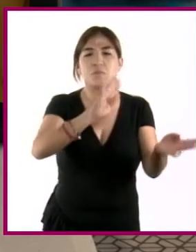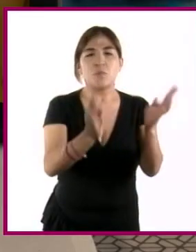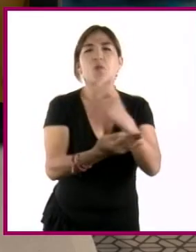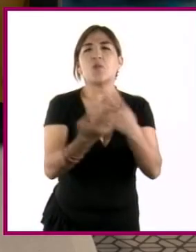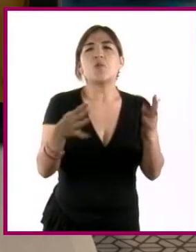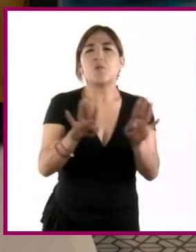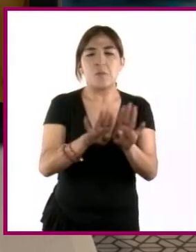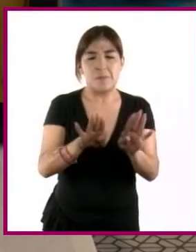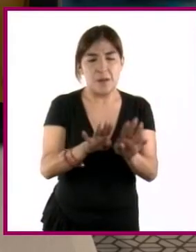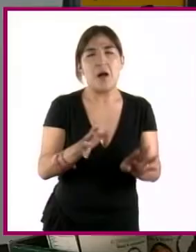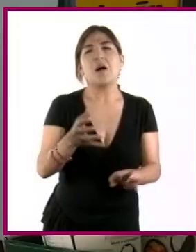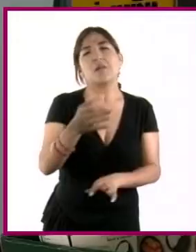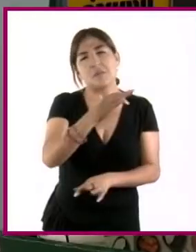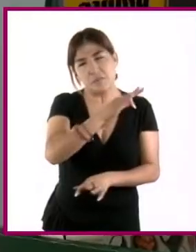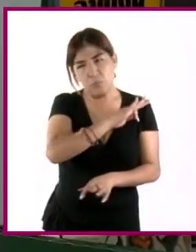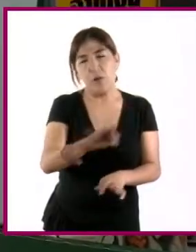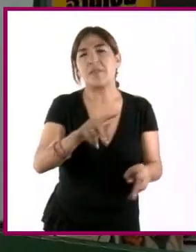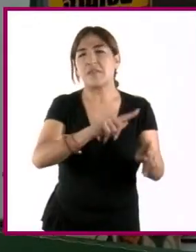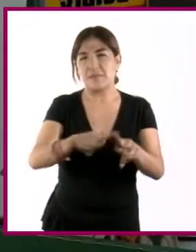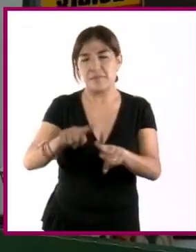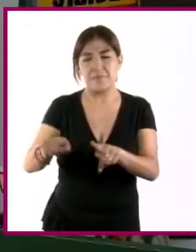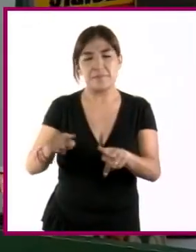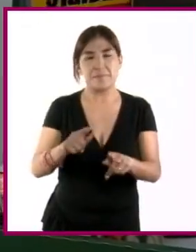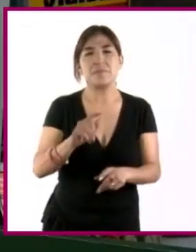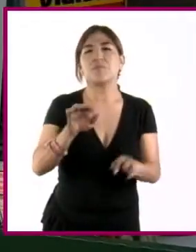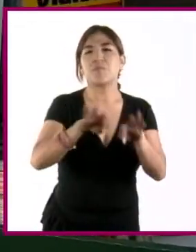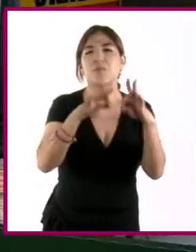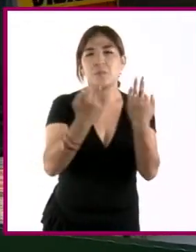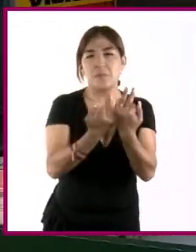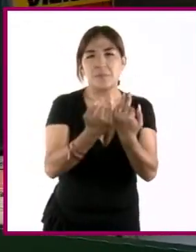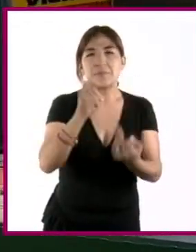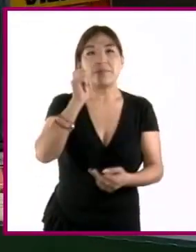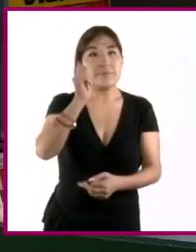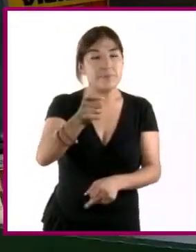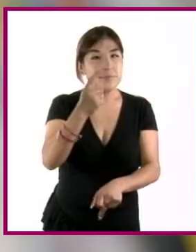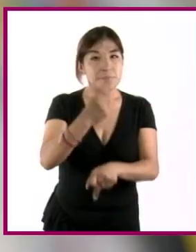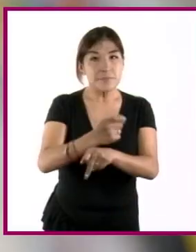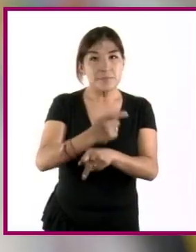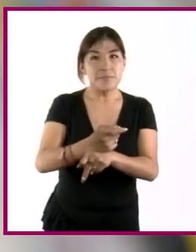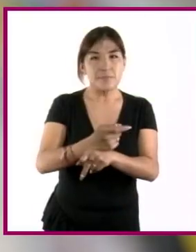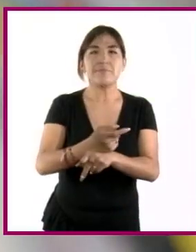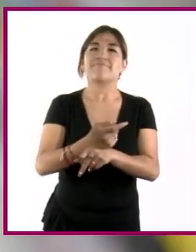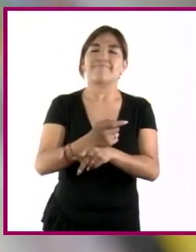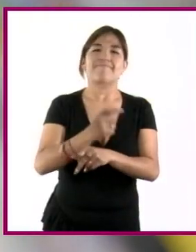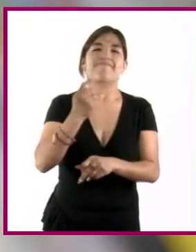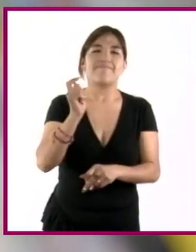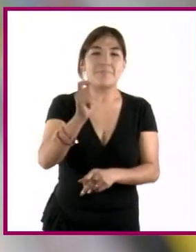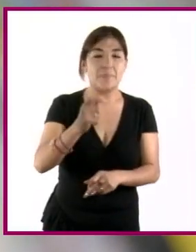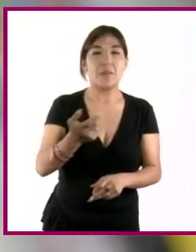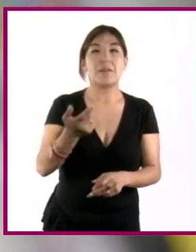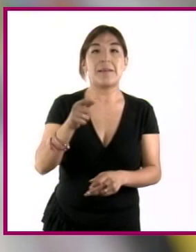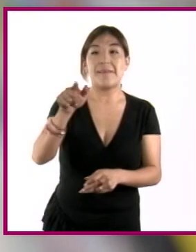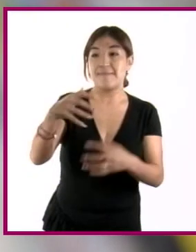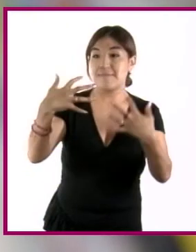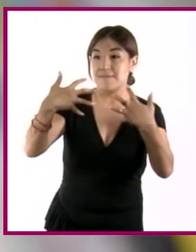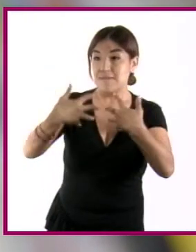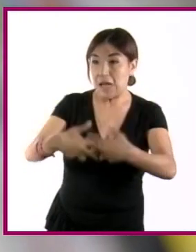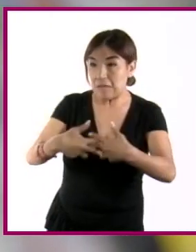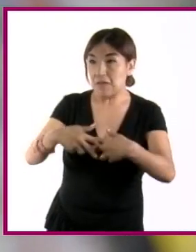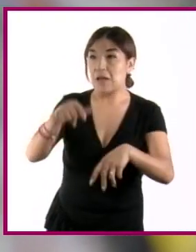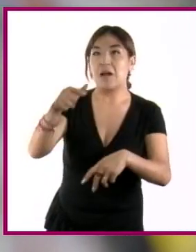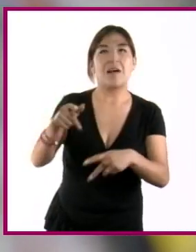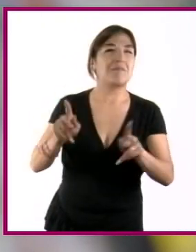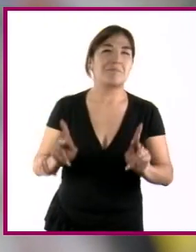los que podemos hacerlo. El primero nos incumbe directamente a nosotros, porque la industria vende lo que nosotros